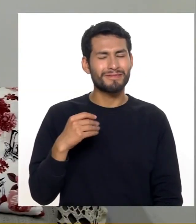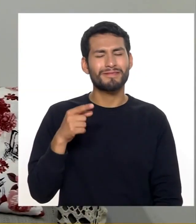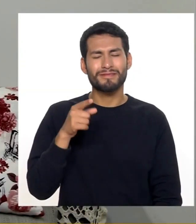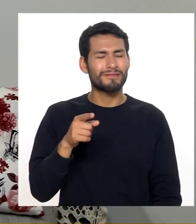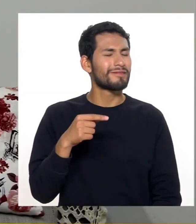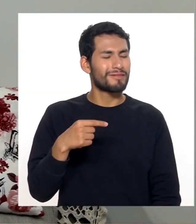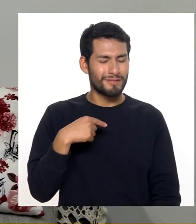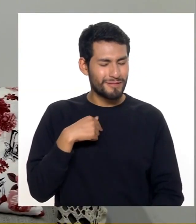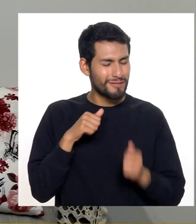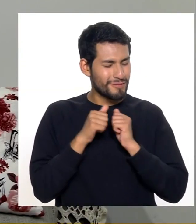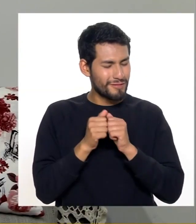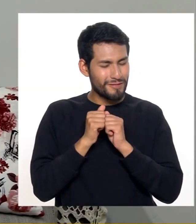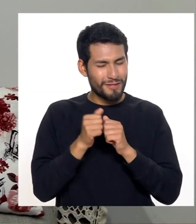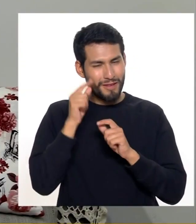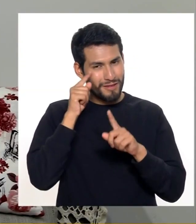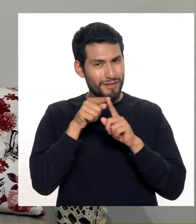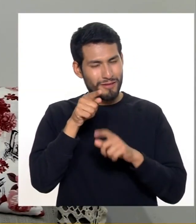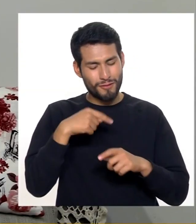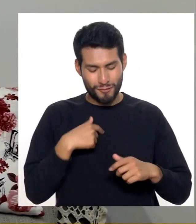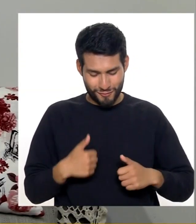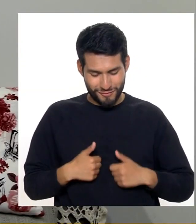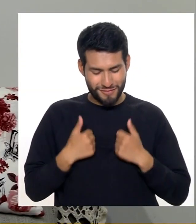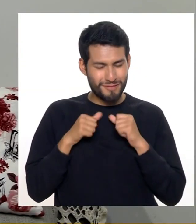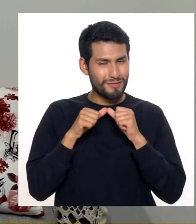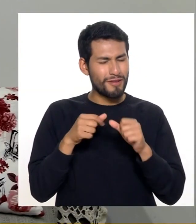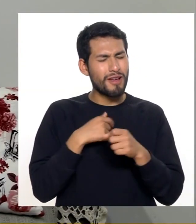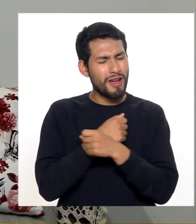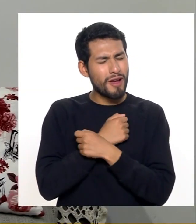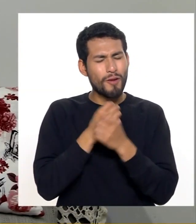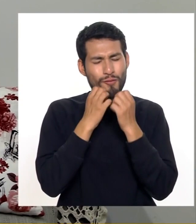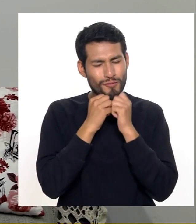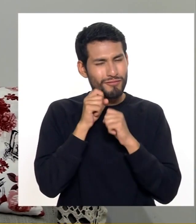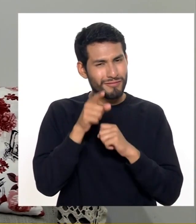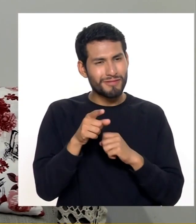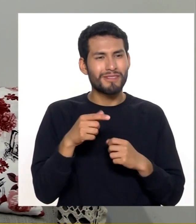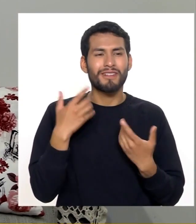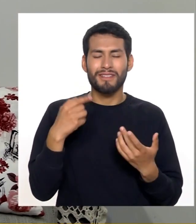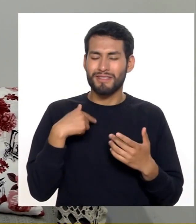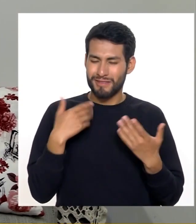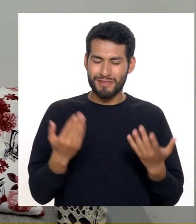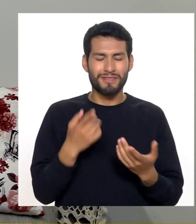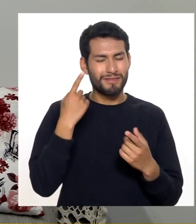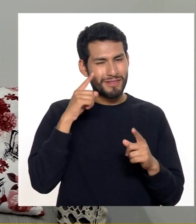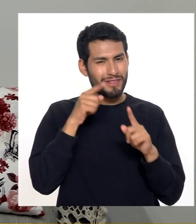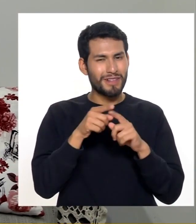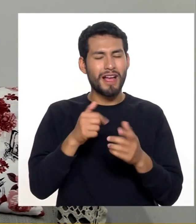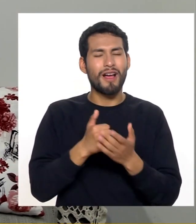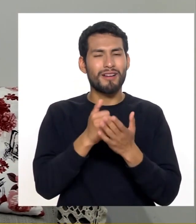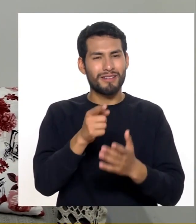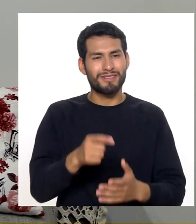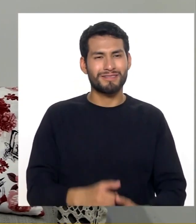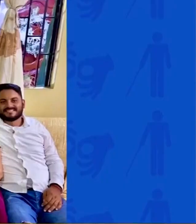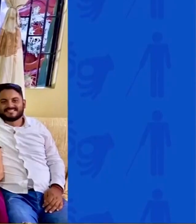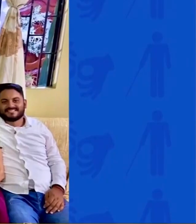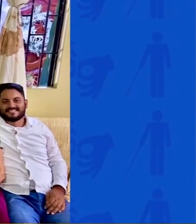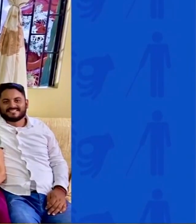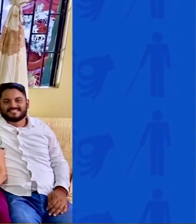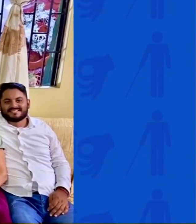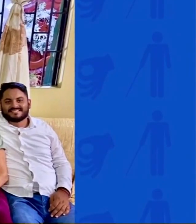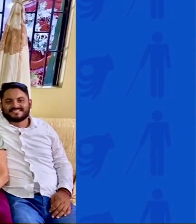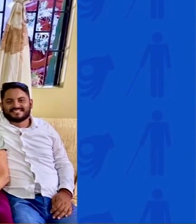Siempre vas a contar conmigo mientras yo viva. Te amo y te adoro, hijita, y aquí estamos para ayudarte.